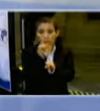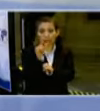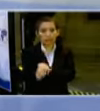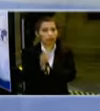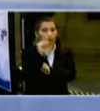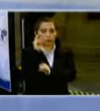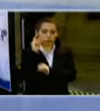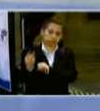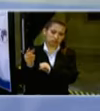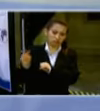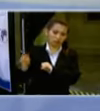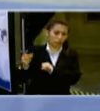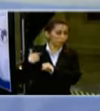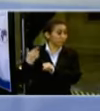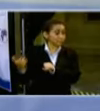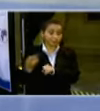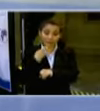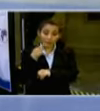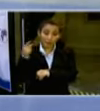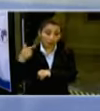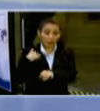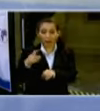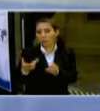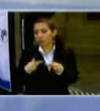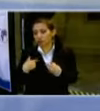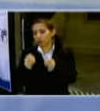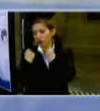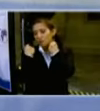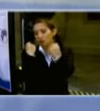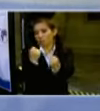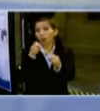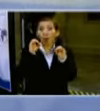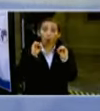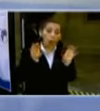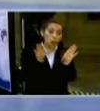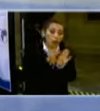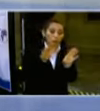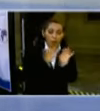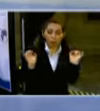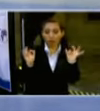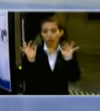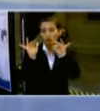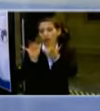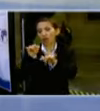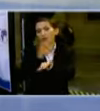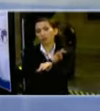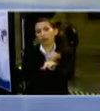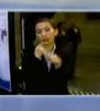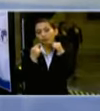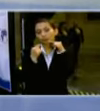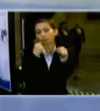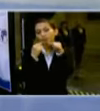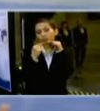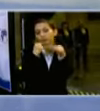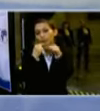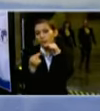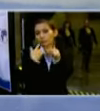son vistas más que o como instrumentos de actores poderosos o como foros donde los estados pueden tratar de